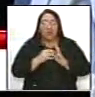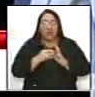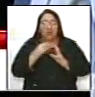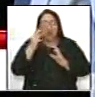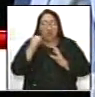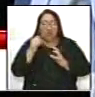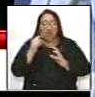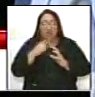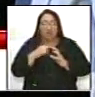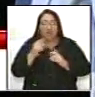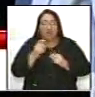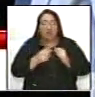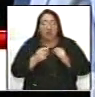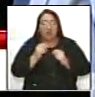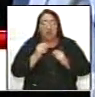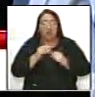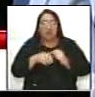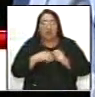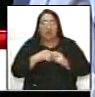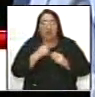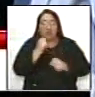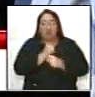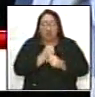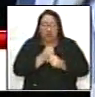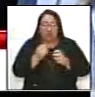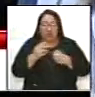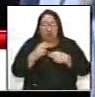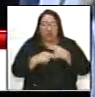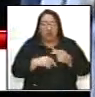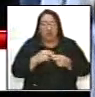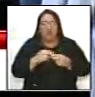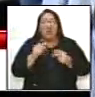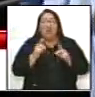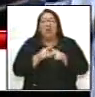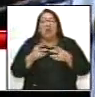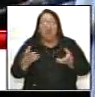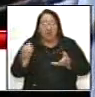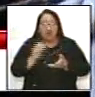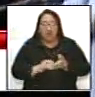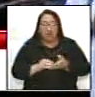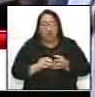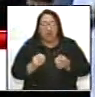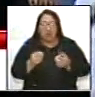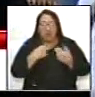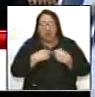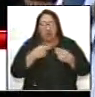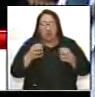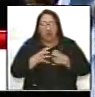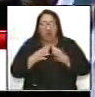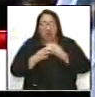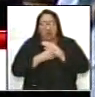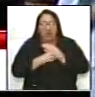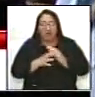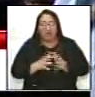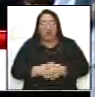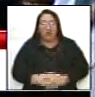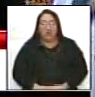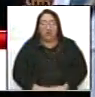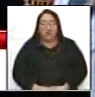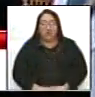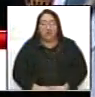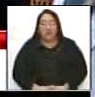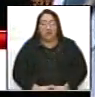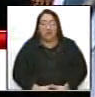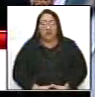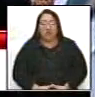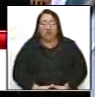dichos servidores son parte del Magisterio Nacional. También establece que corresponde al sector defensa y al sector